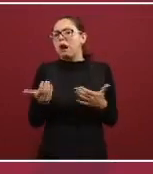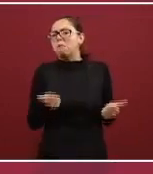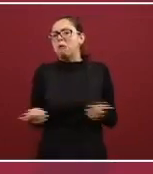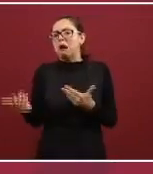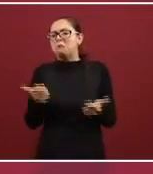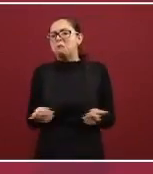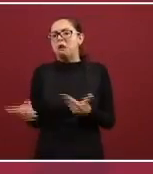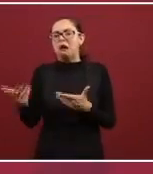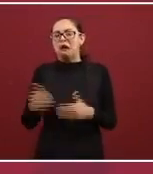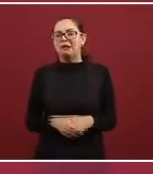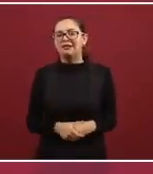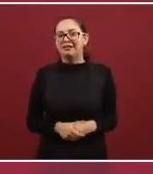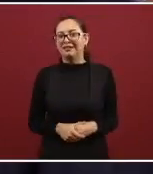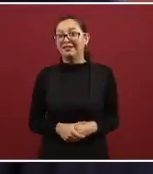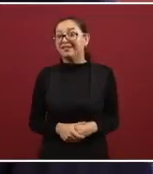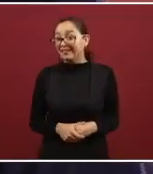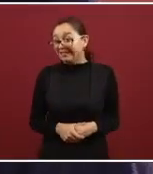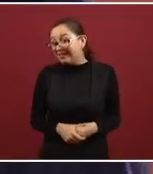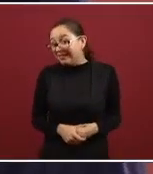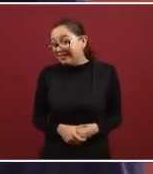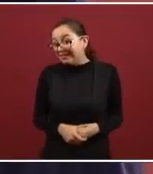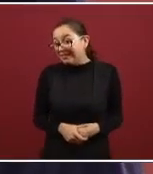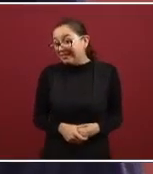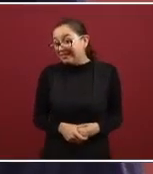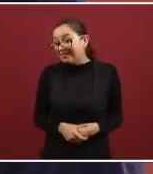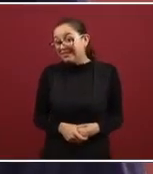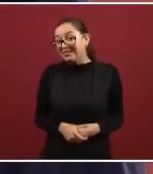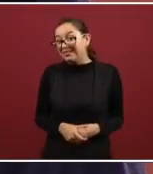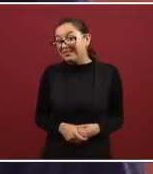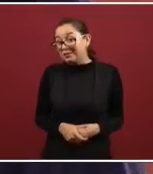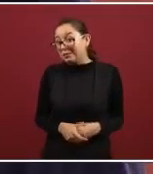Pues en 36 años